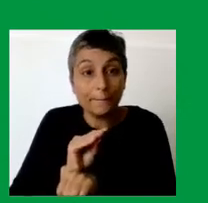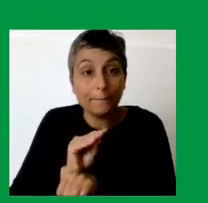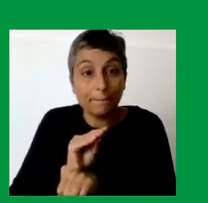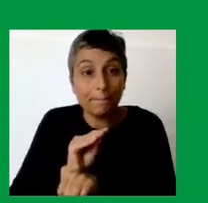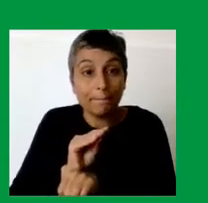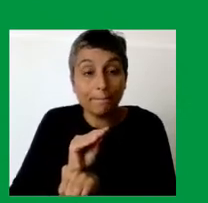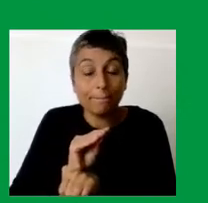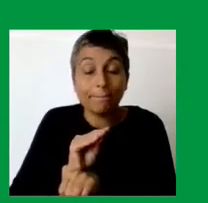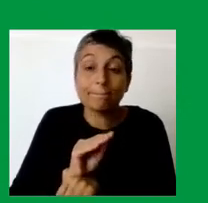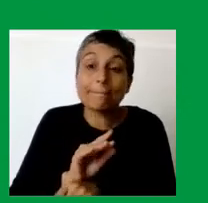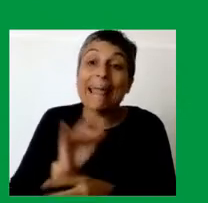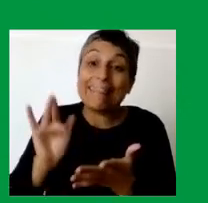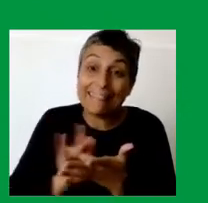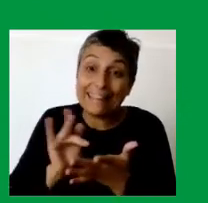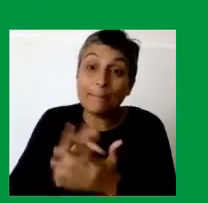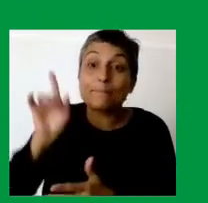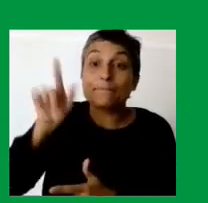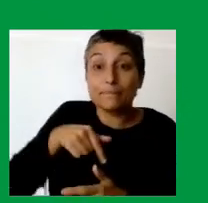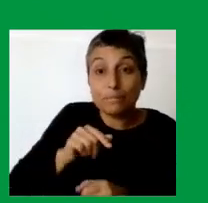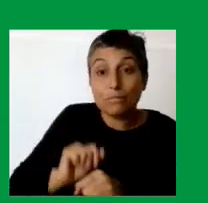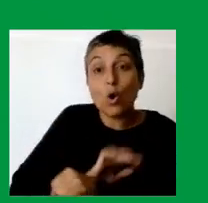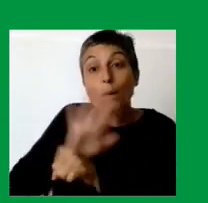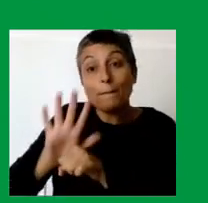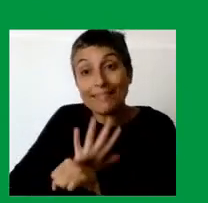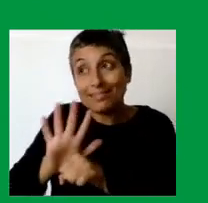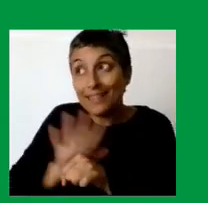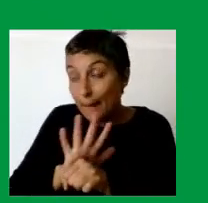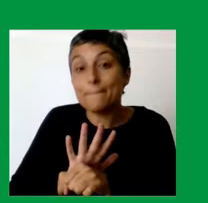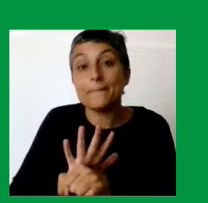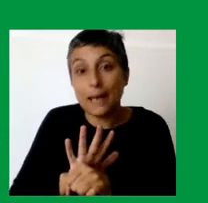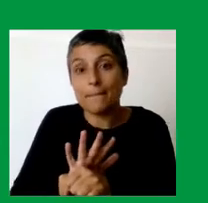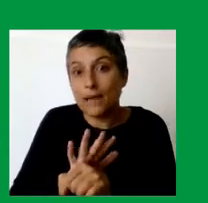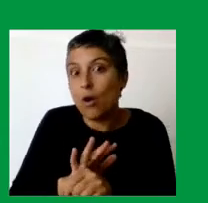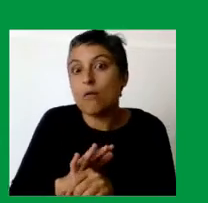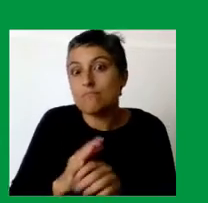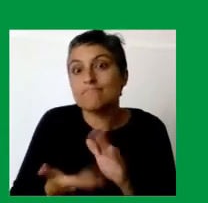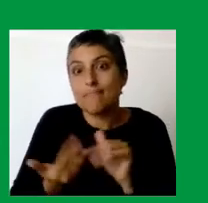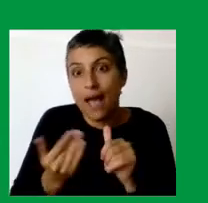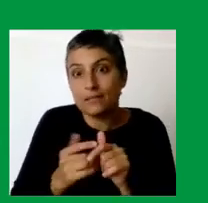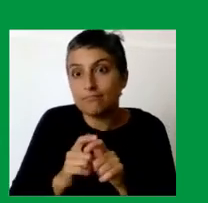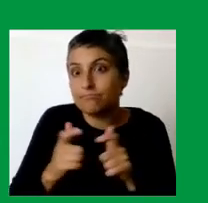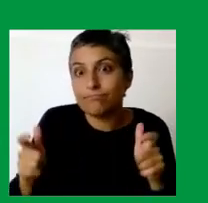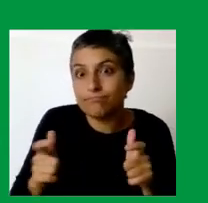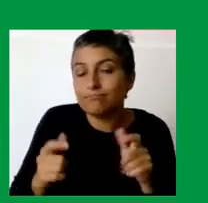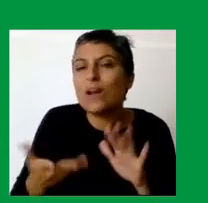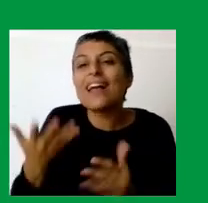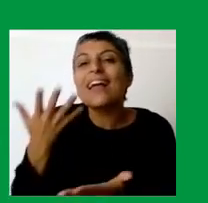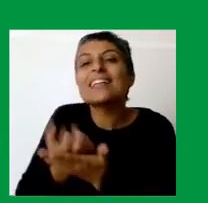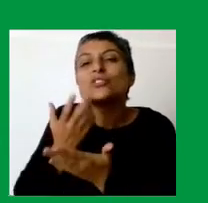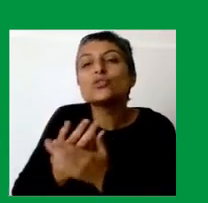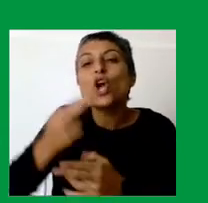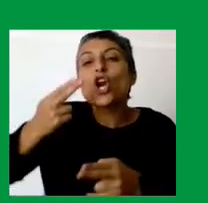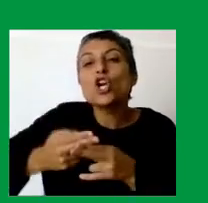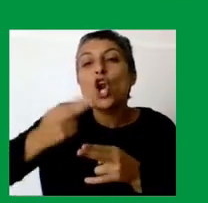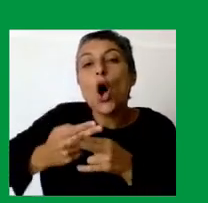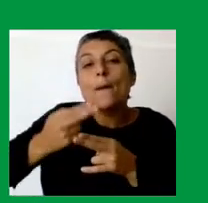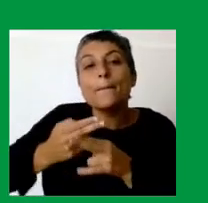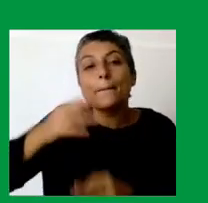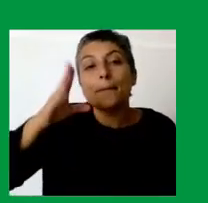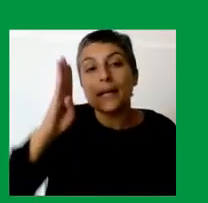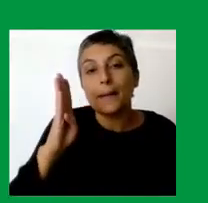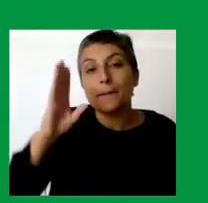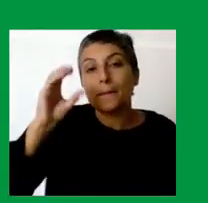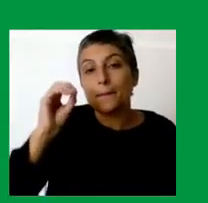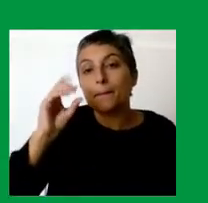todo a partir de la pandemia, pero viene cada vez subiendo más, es el podcast, ¿no? El podcast, que es